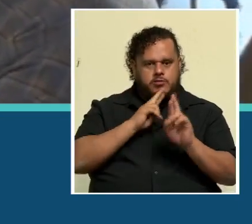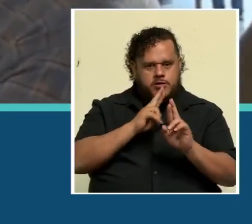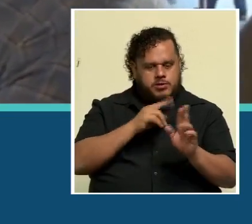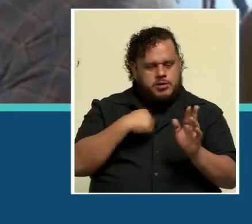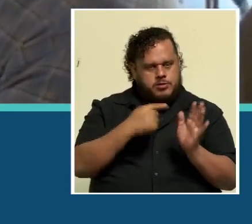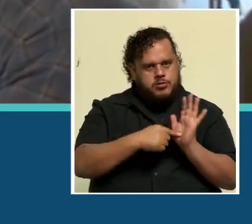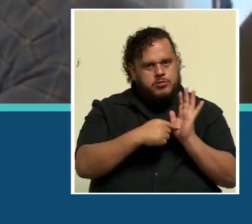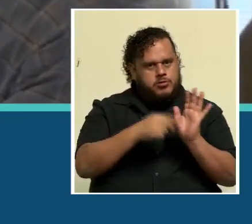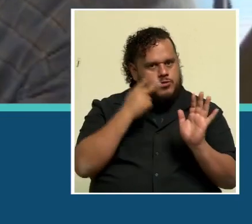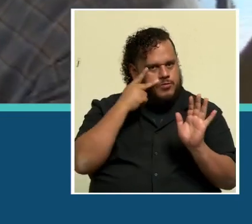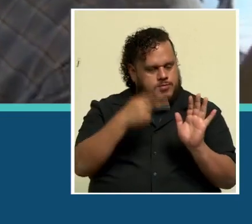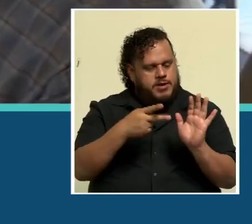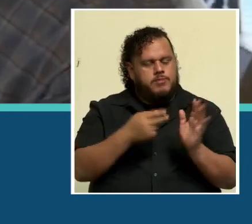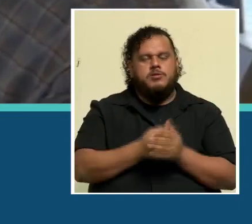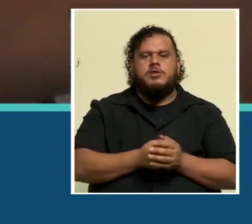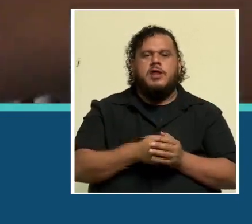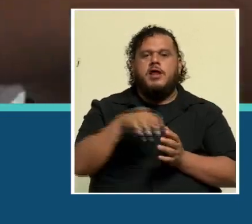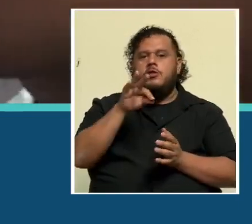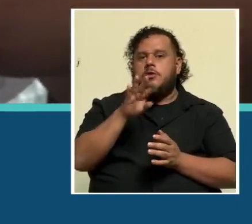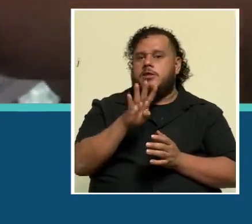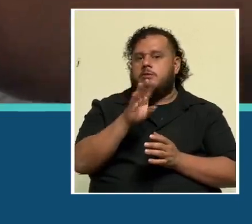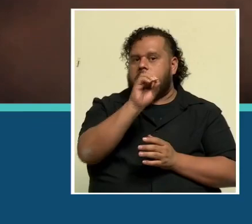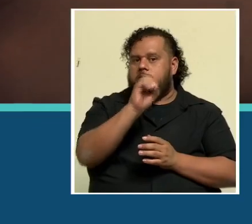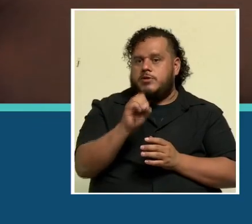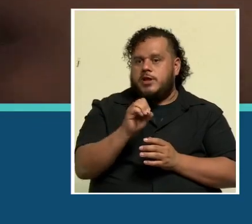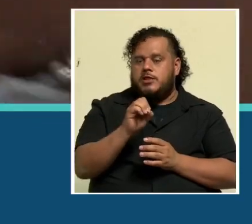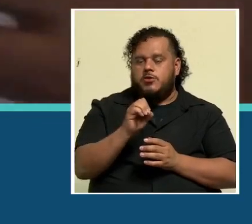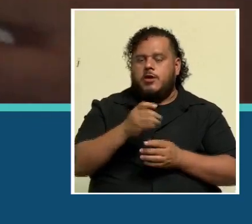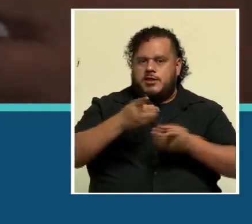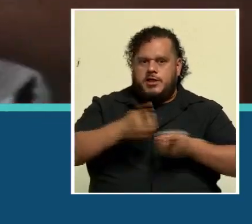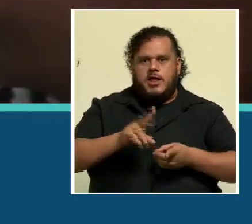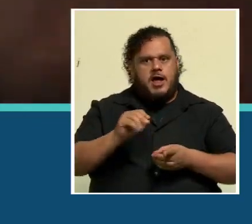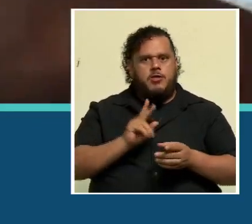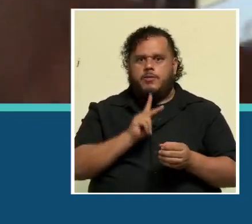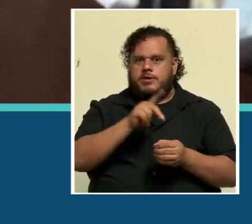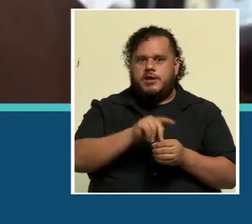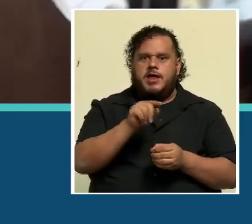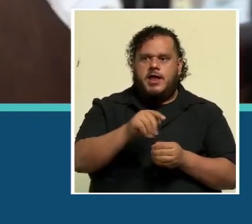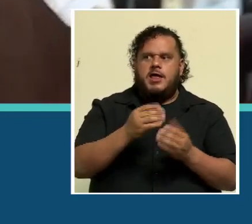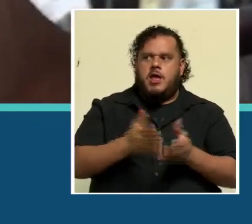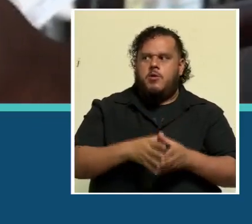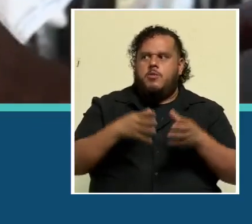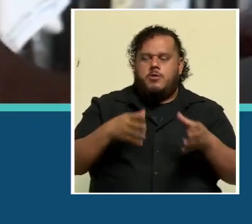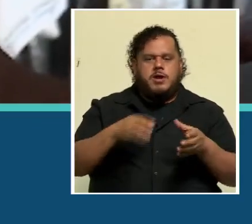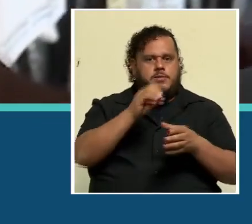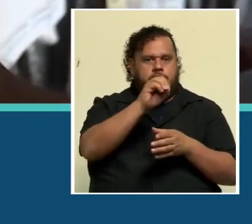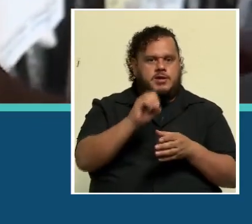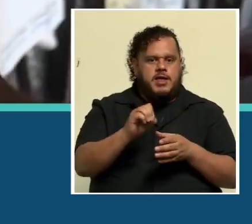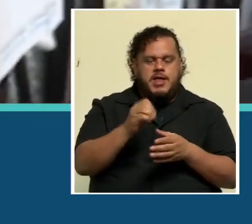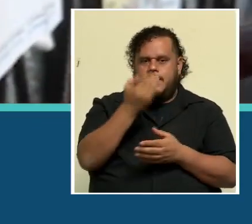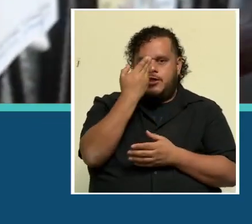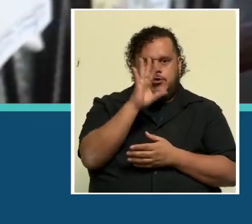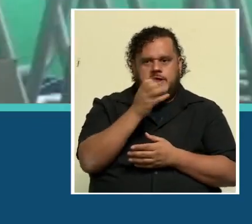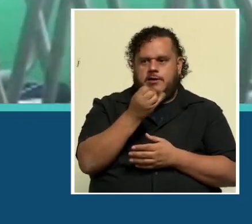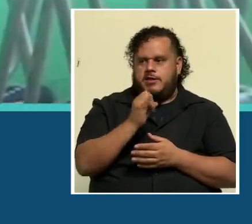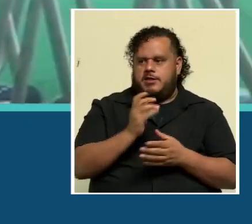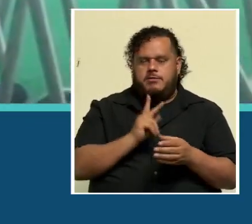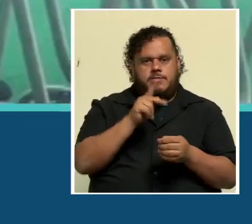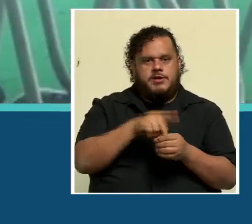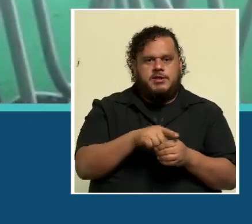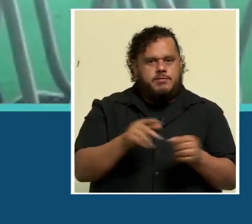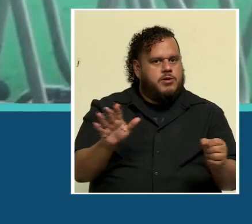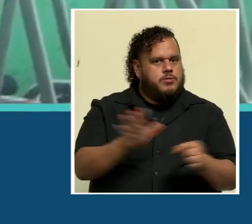44% de las personas no estaba decidida a participar, e inclusive ahí hay un gran porcentaje que ni siquiera sabe si va a participar de